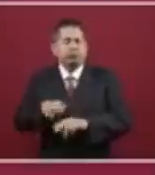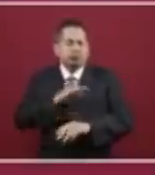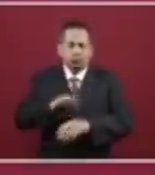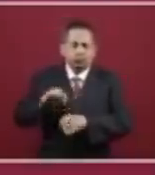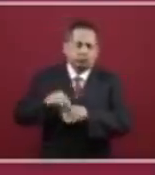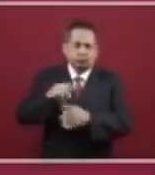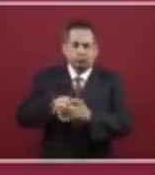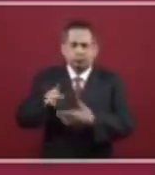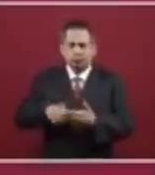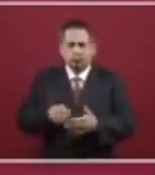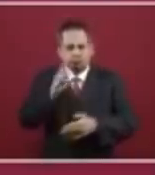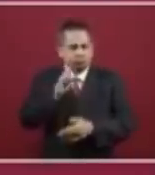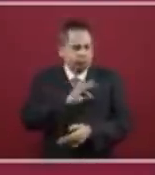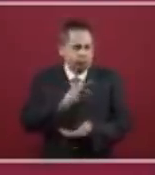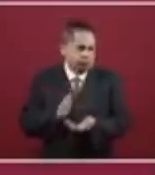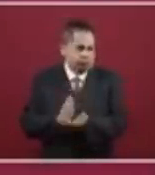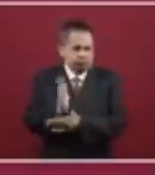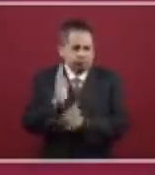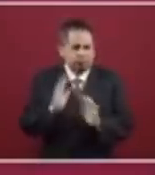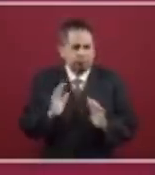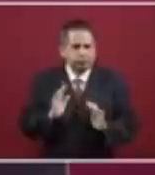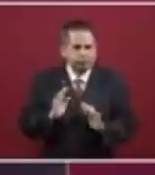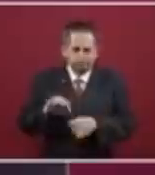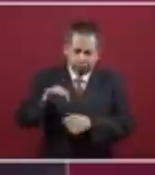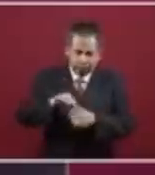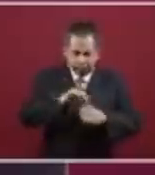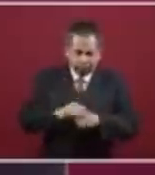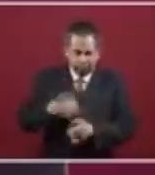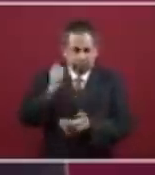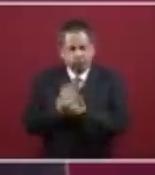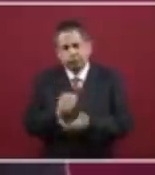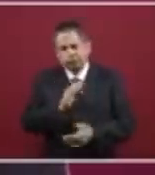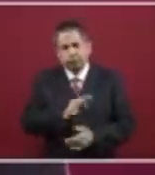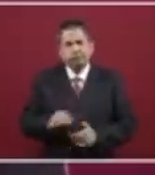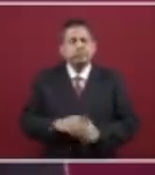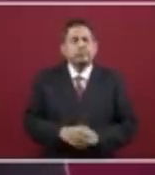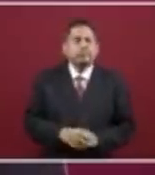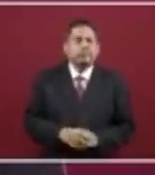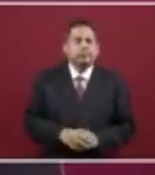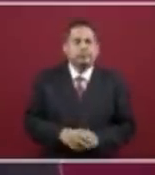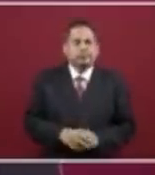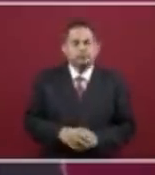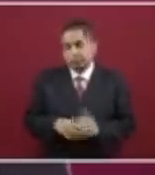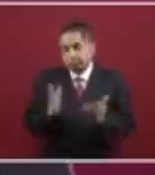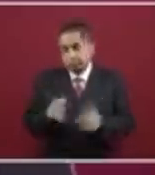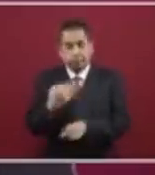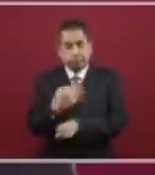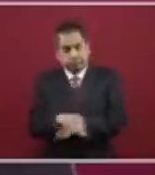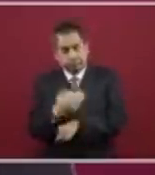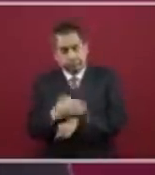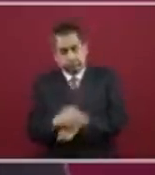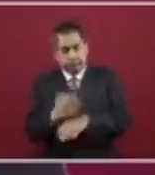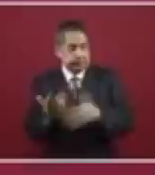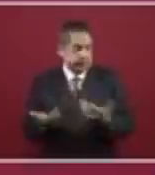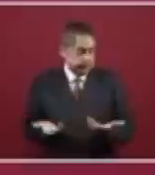de esa manera se logre la aprobación. En tanto,